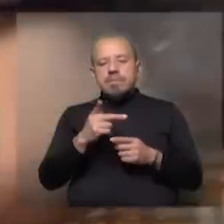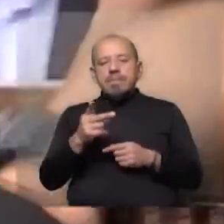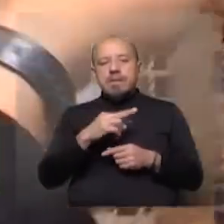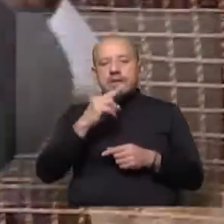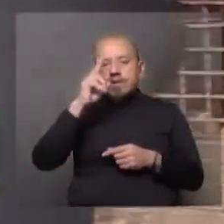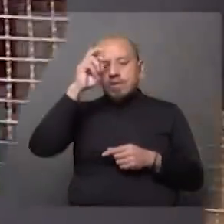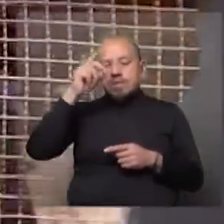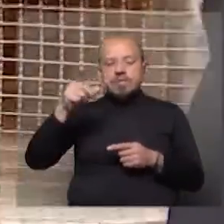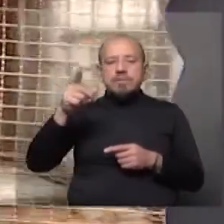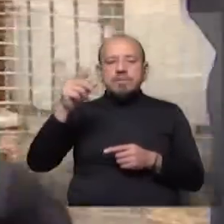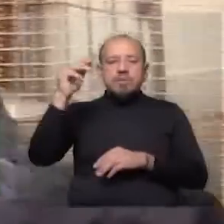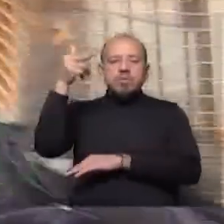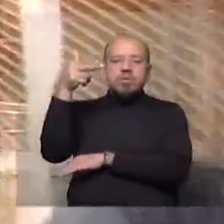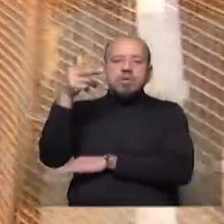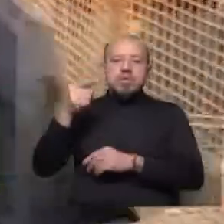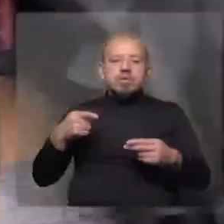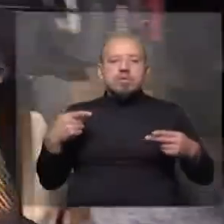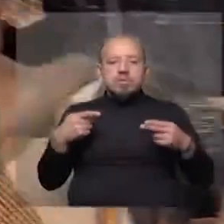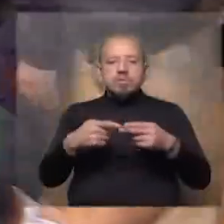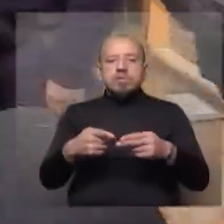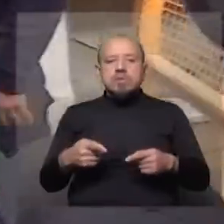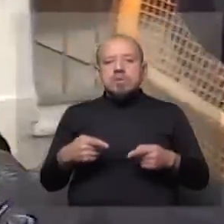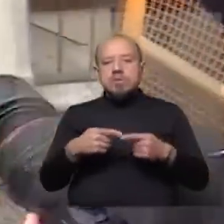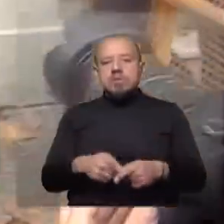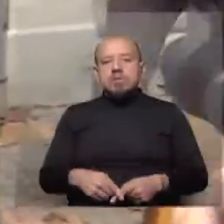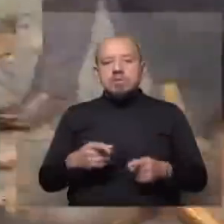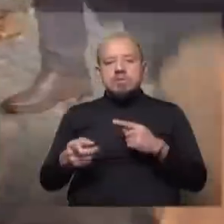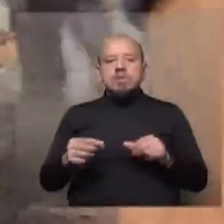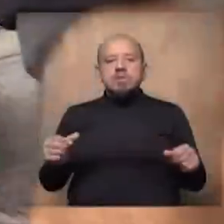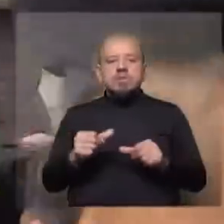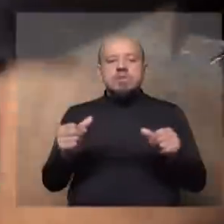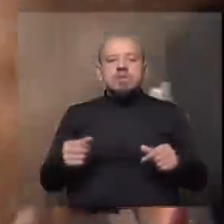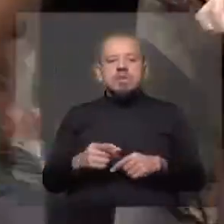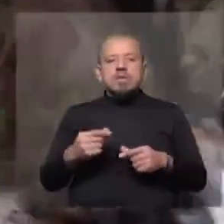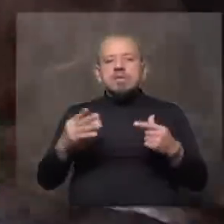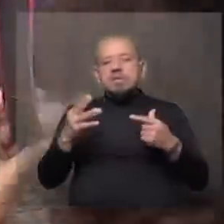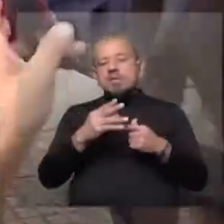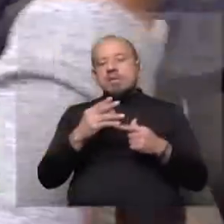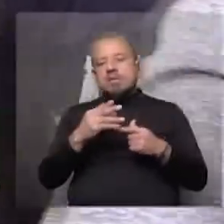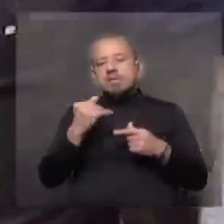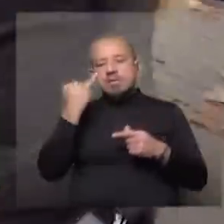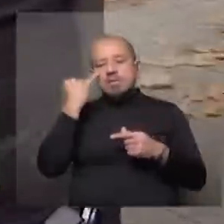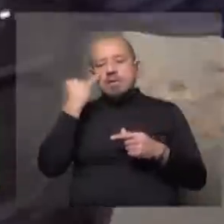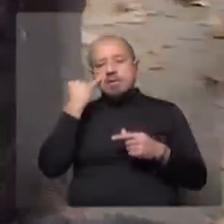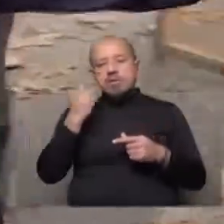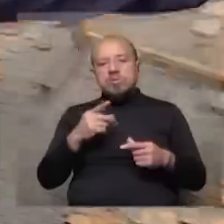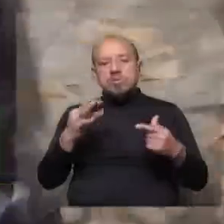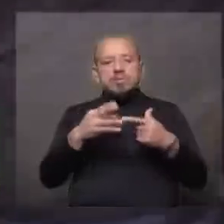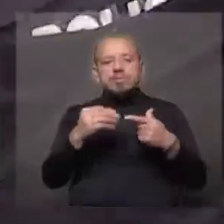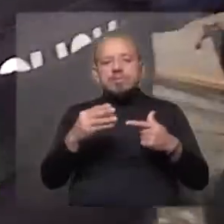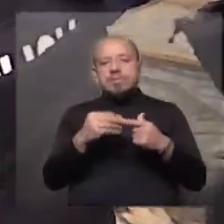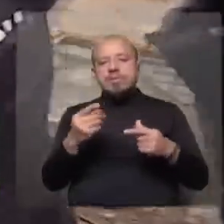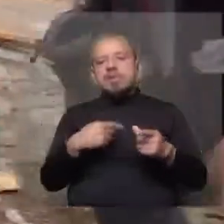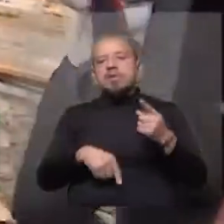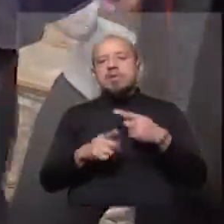ubicado en punta del este en donde intentó obligarlo a practicarle sex oral otra de las víctimas declaró Que conoció al imputado a través